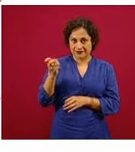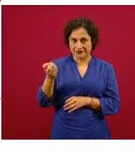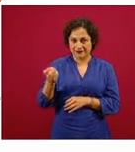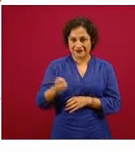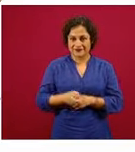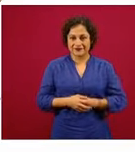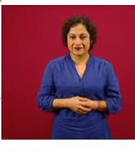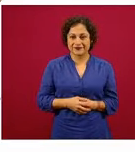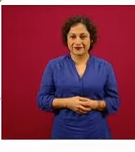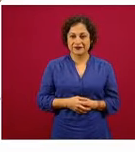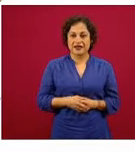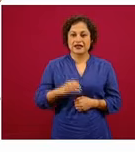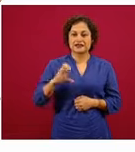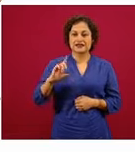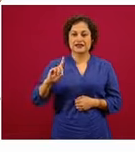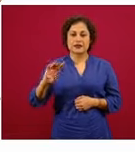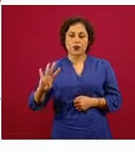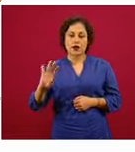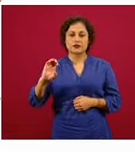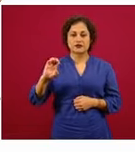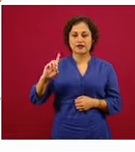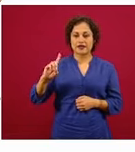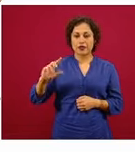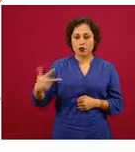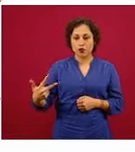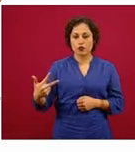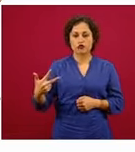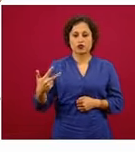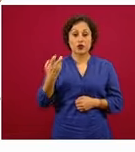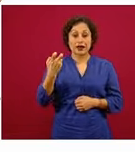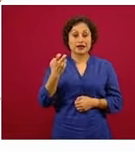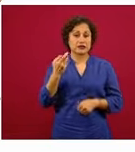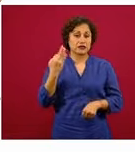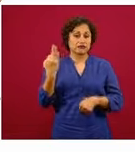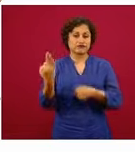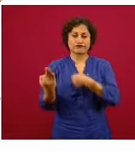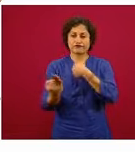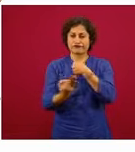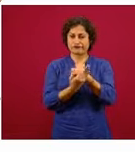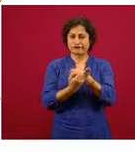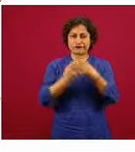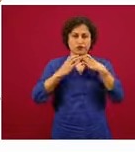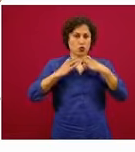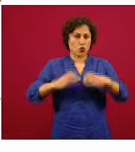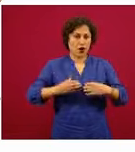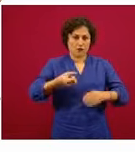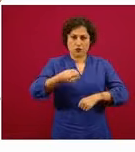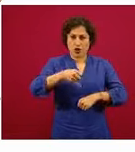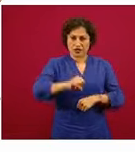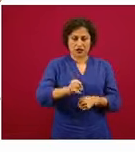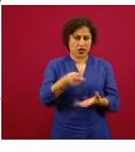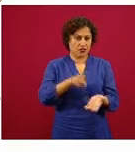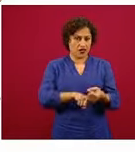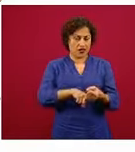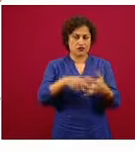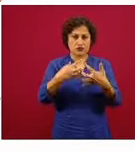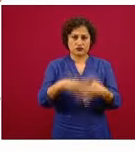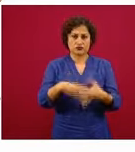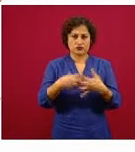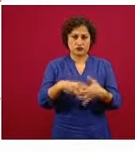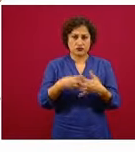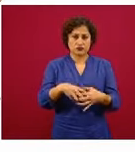aquí, células CD4, CD8 de ayuda y de mucha acción fisiológica, estas se encuentran en